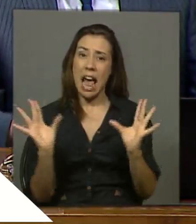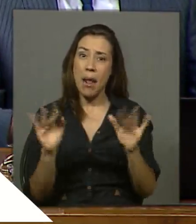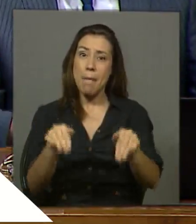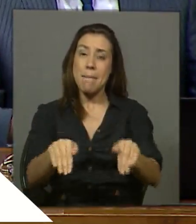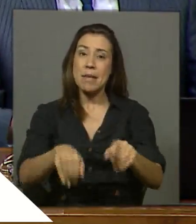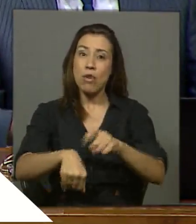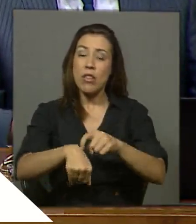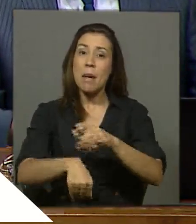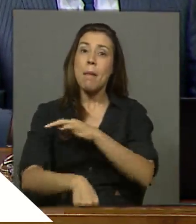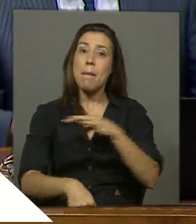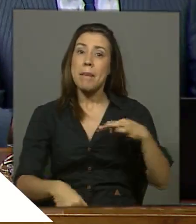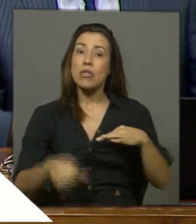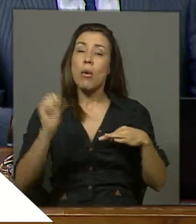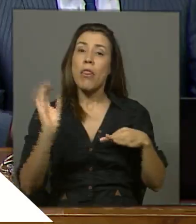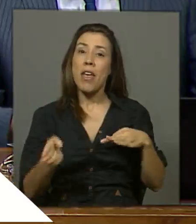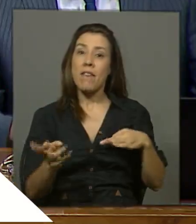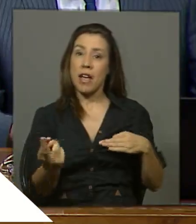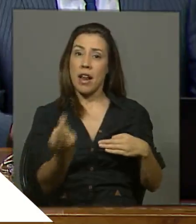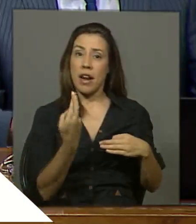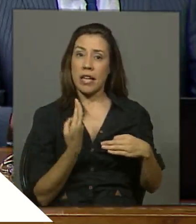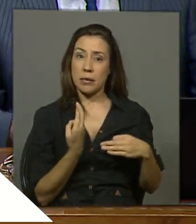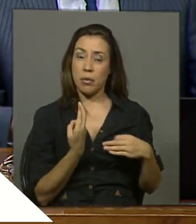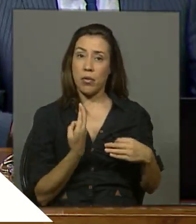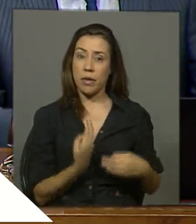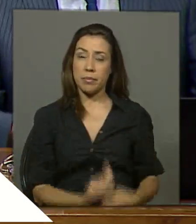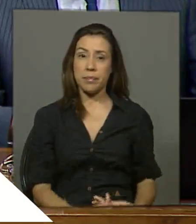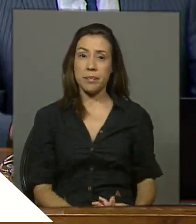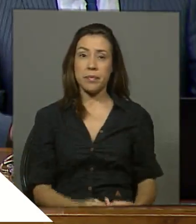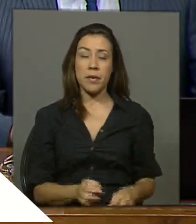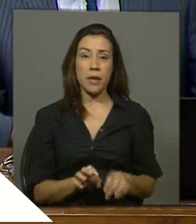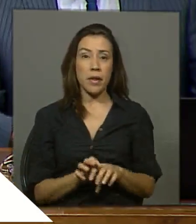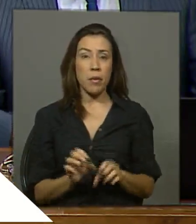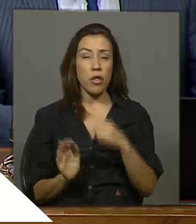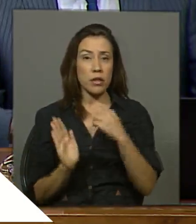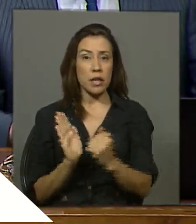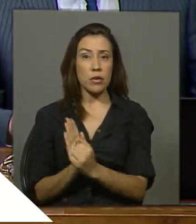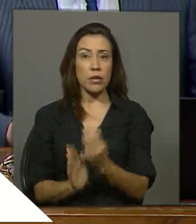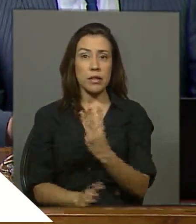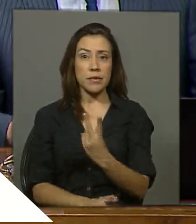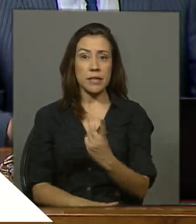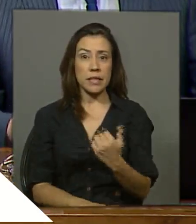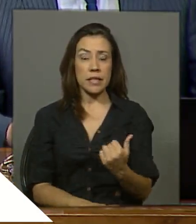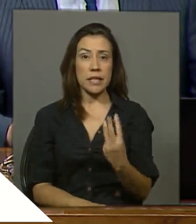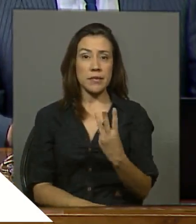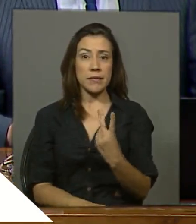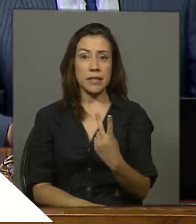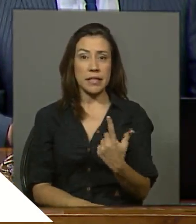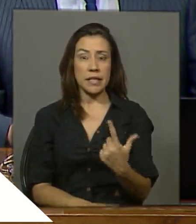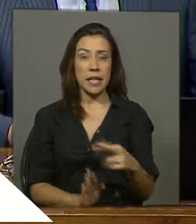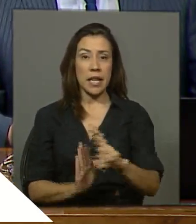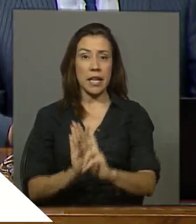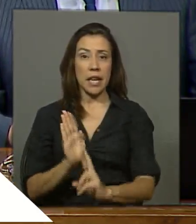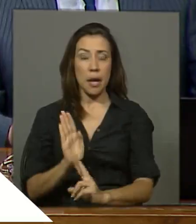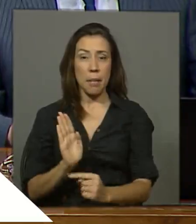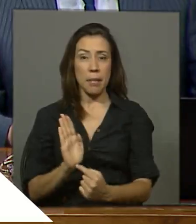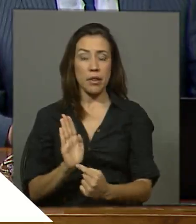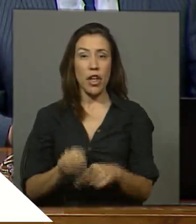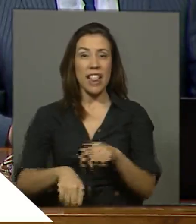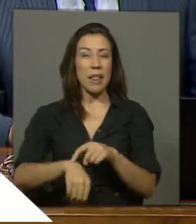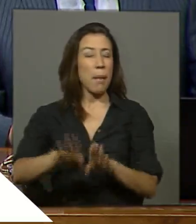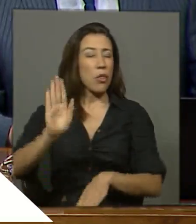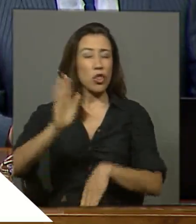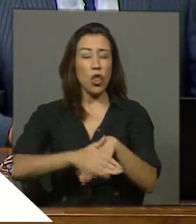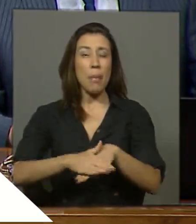tiempo tendrá el ministro para responder conforme a lo dispuesto en el artículo 326 y 327 del reglamento el tiempo